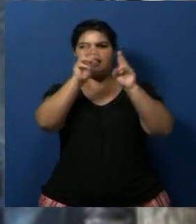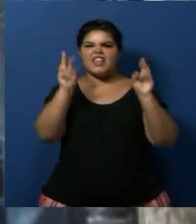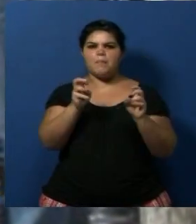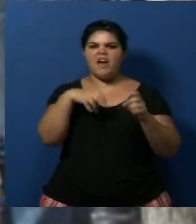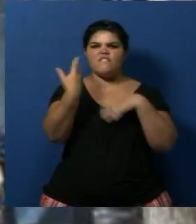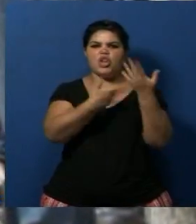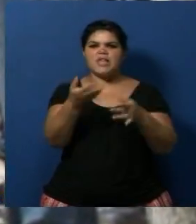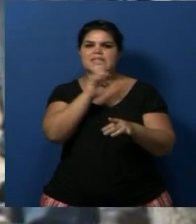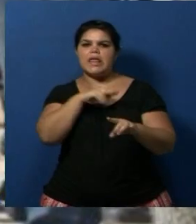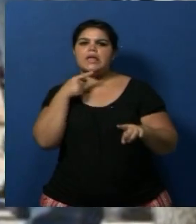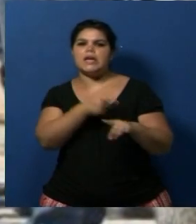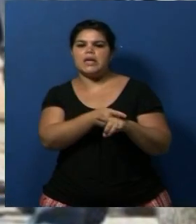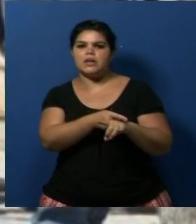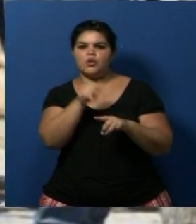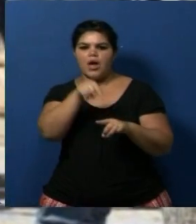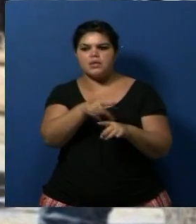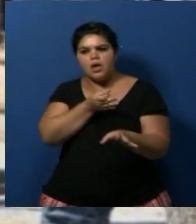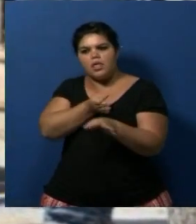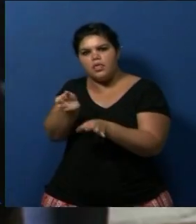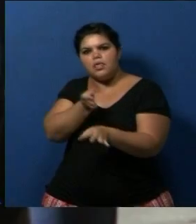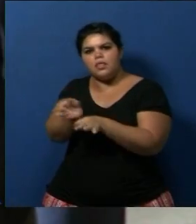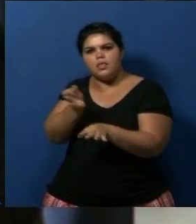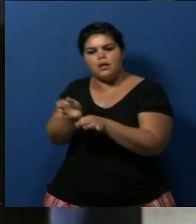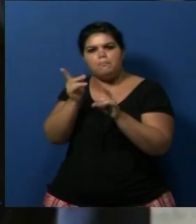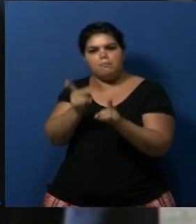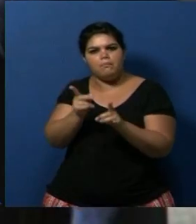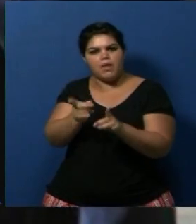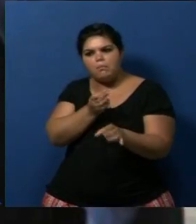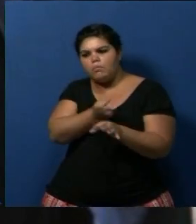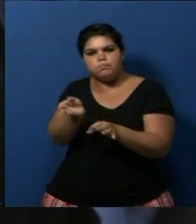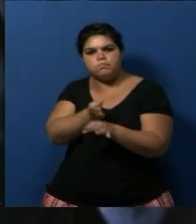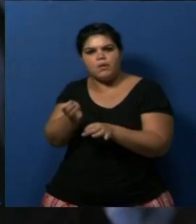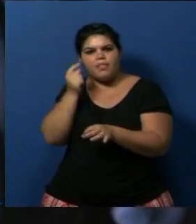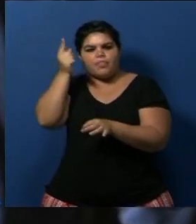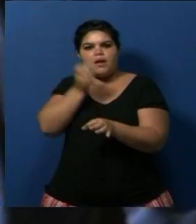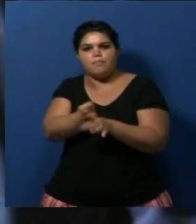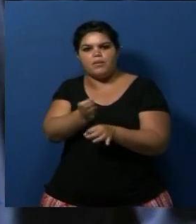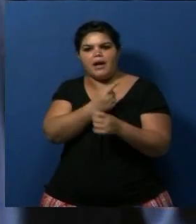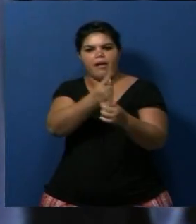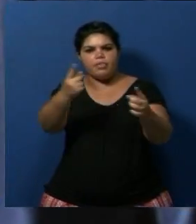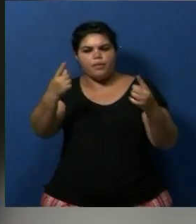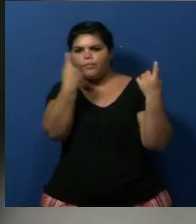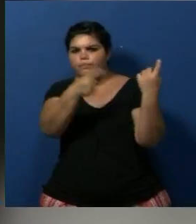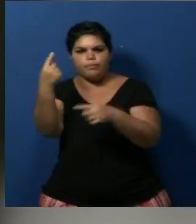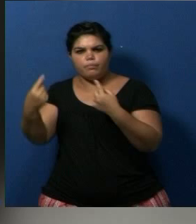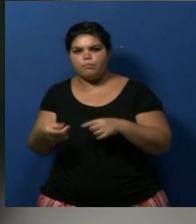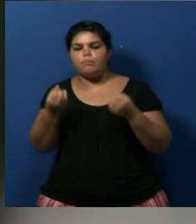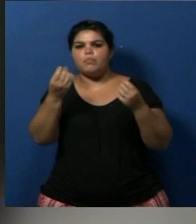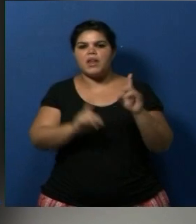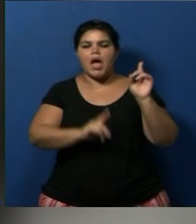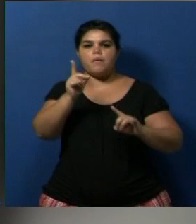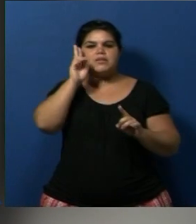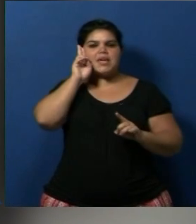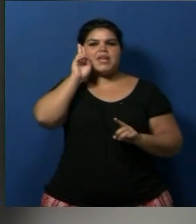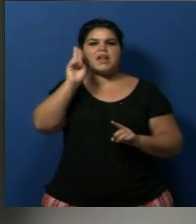de género, era lo que le daba a sus alumnos y a sus alumnas, porque había algunas escuelas donde se entendía que tenía que ver con el respeto,